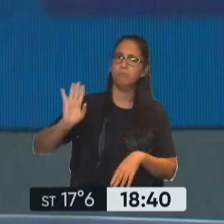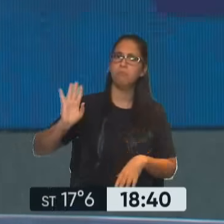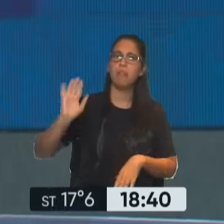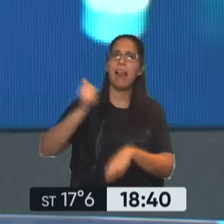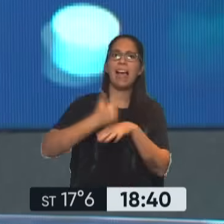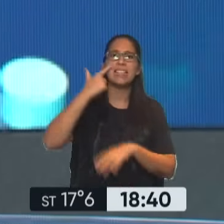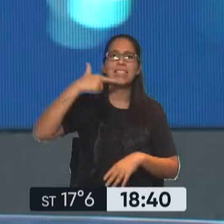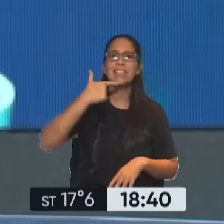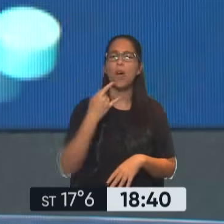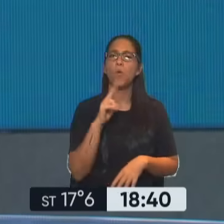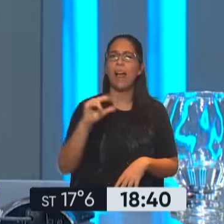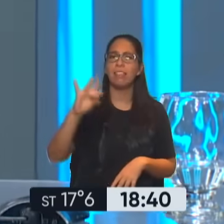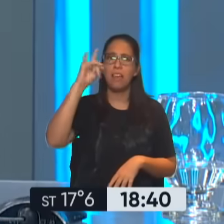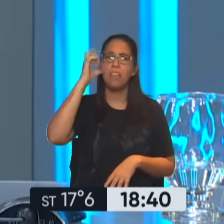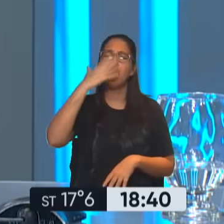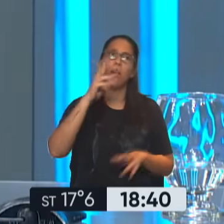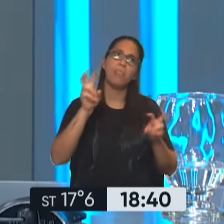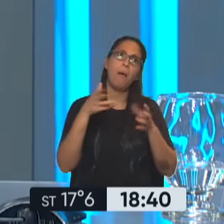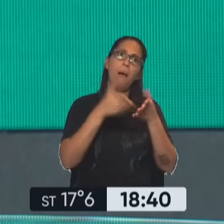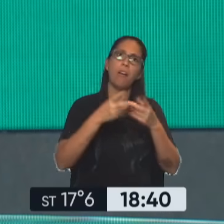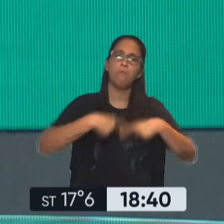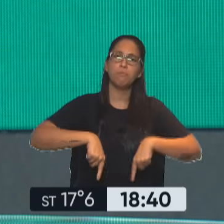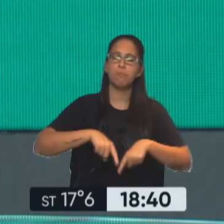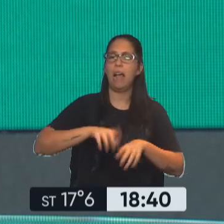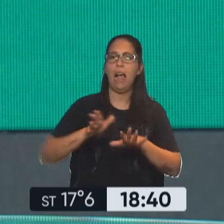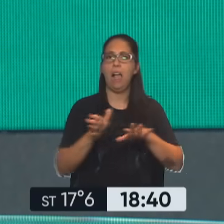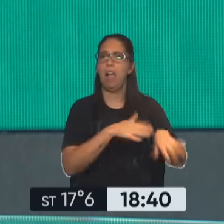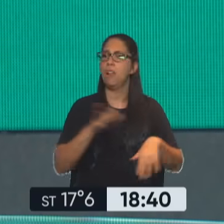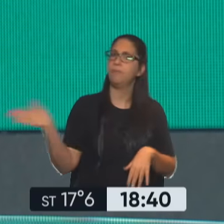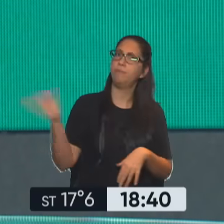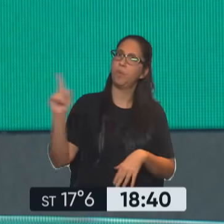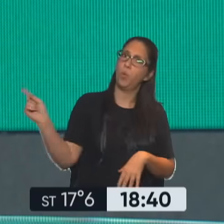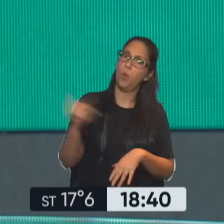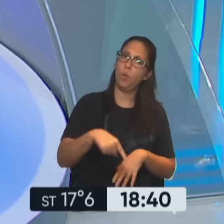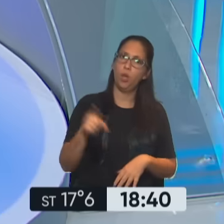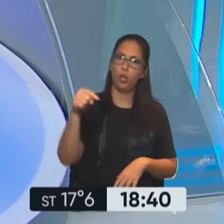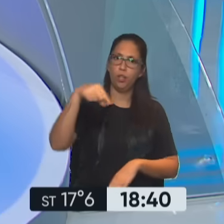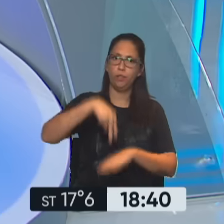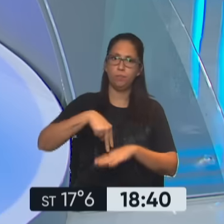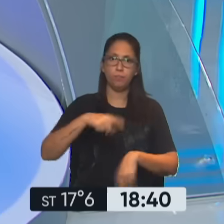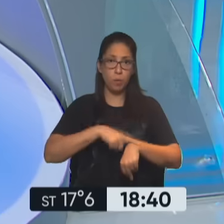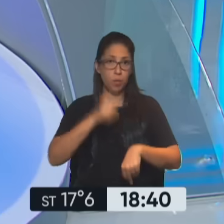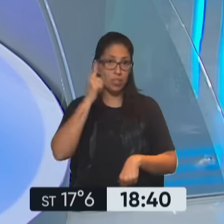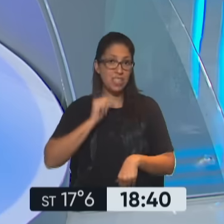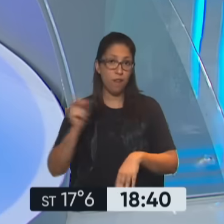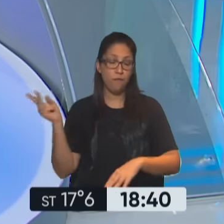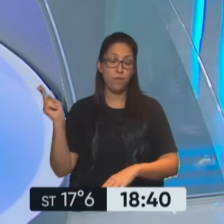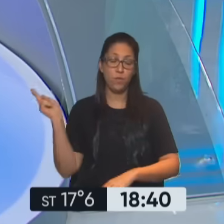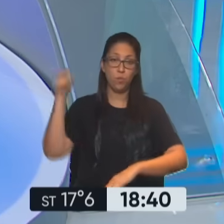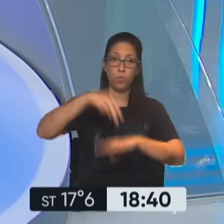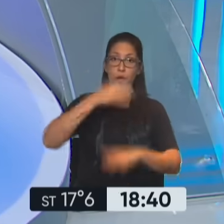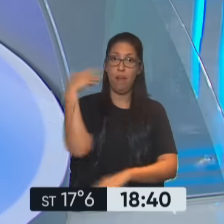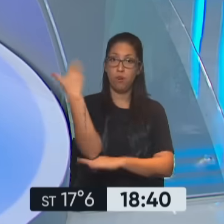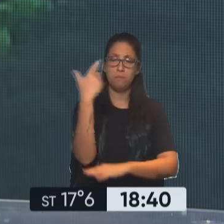Y después del tema del barco y compañía, volvió a estar en otro lugar. Cuando subió Axel Kicillof. Vos sabés que yo creo que